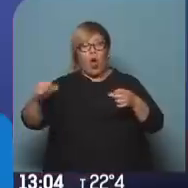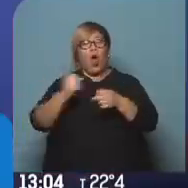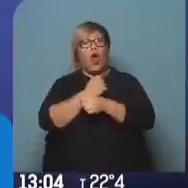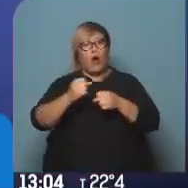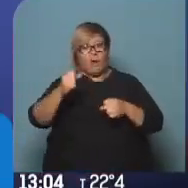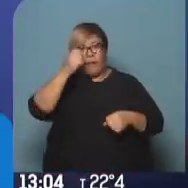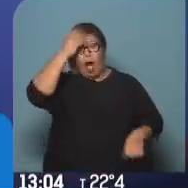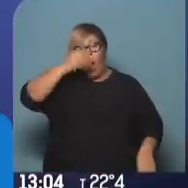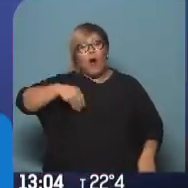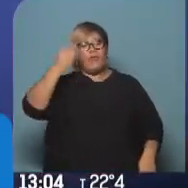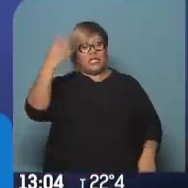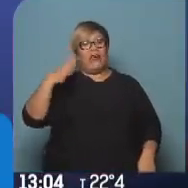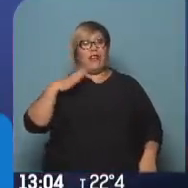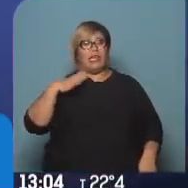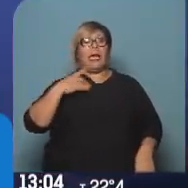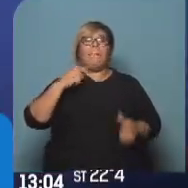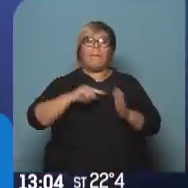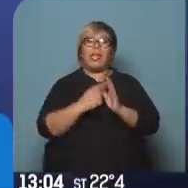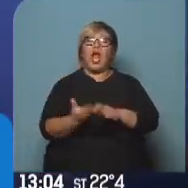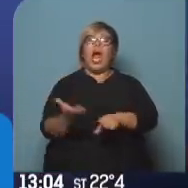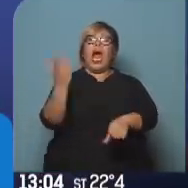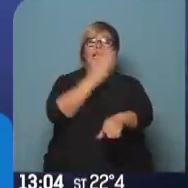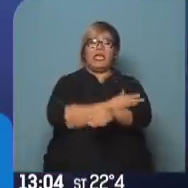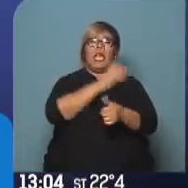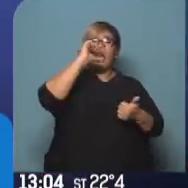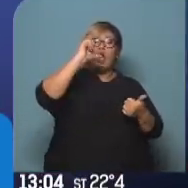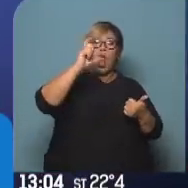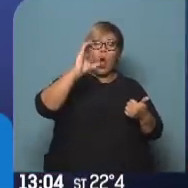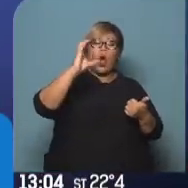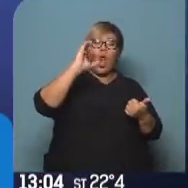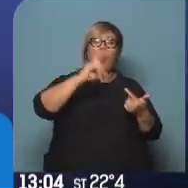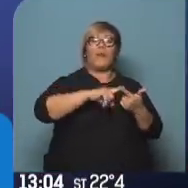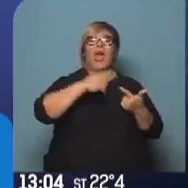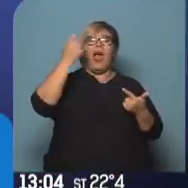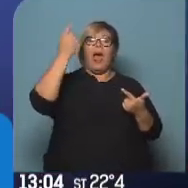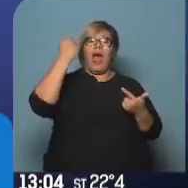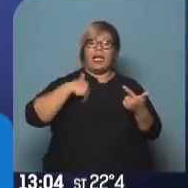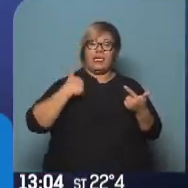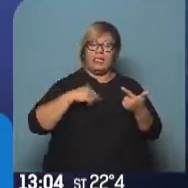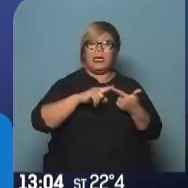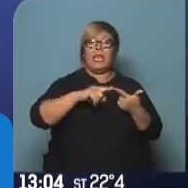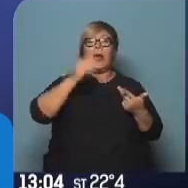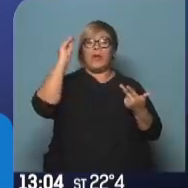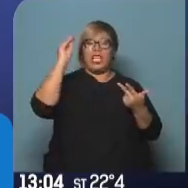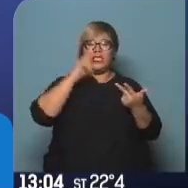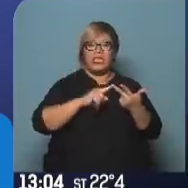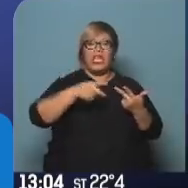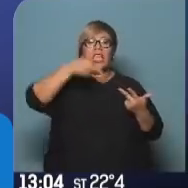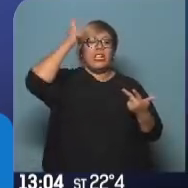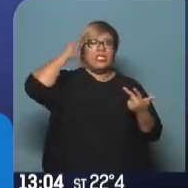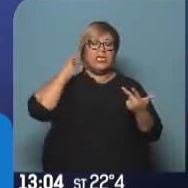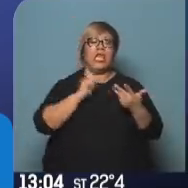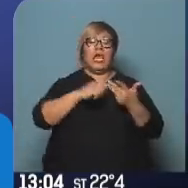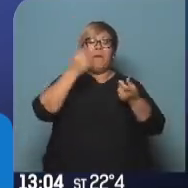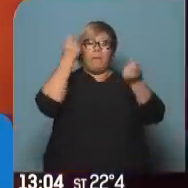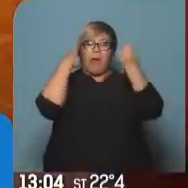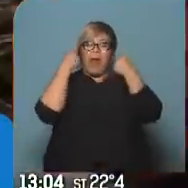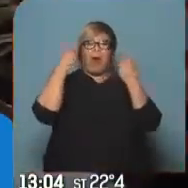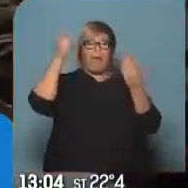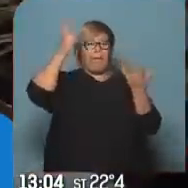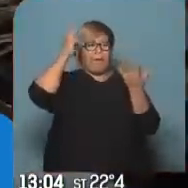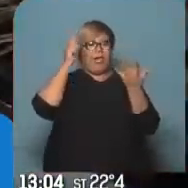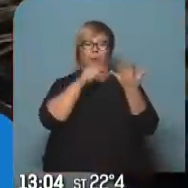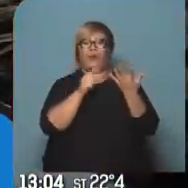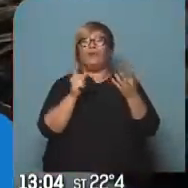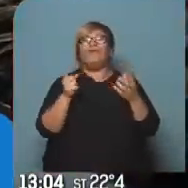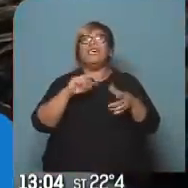Colombia, y el alejamiento de Argentina, Brasil, Chile, Paraguay y Perú, confirman una crisis dentro del bloque que responde al cambio